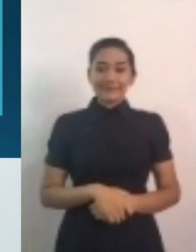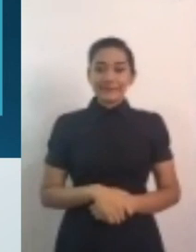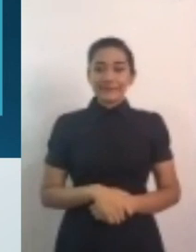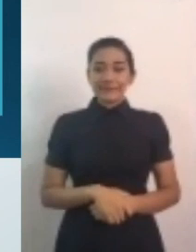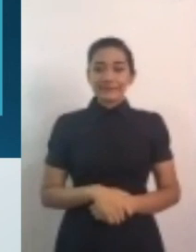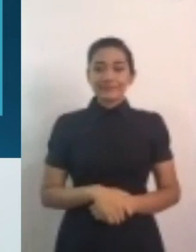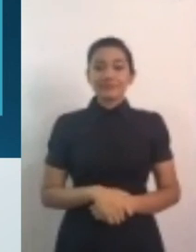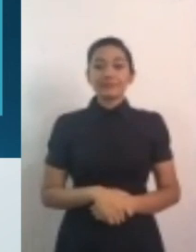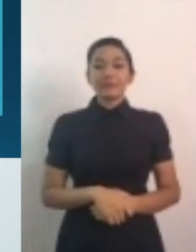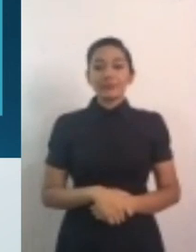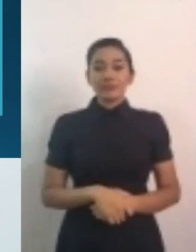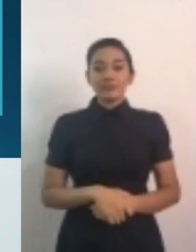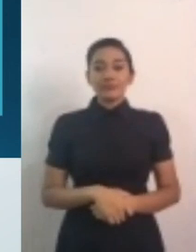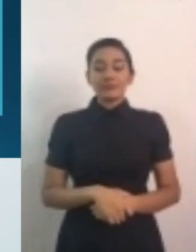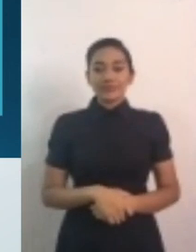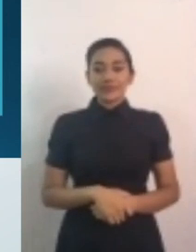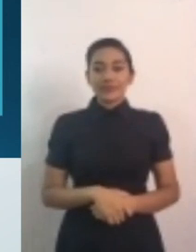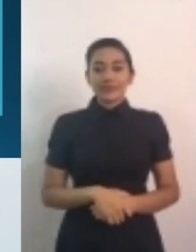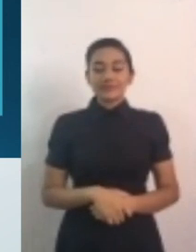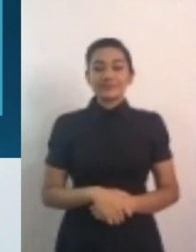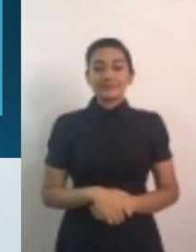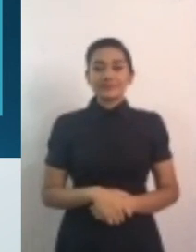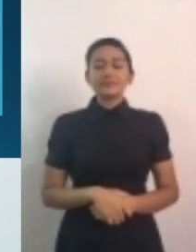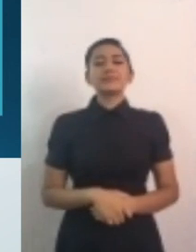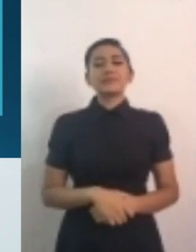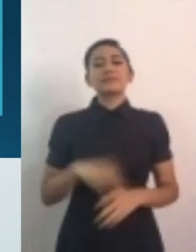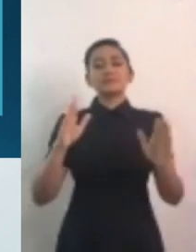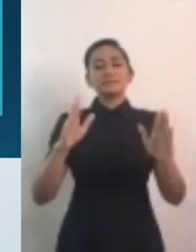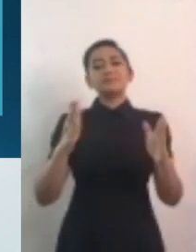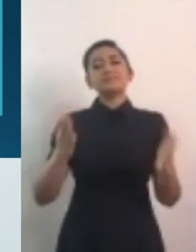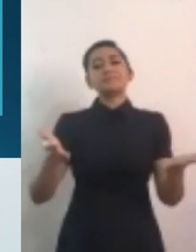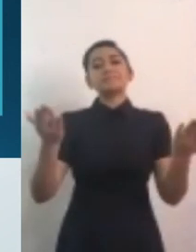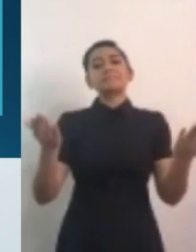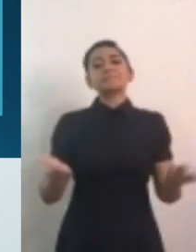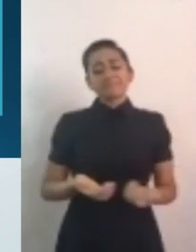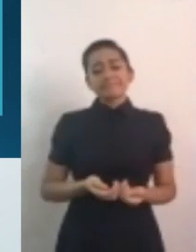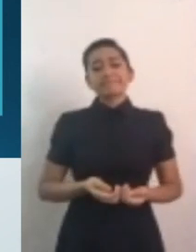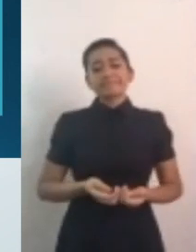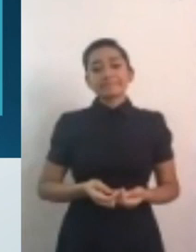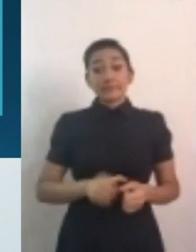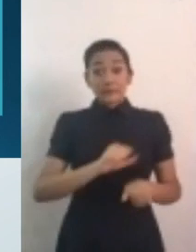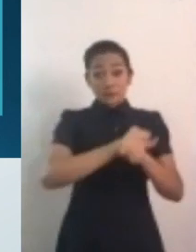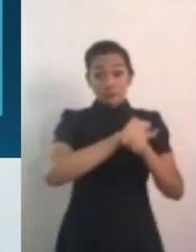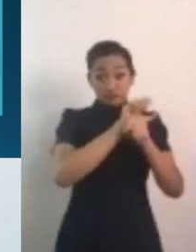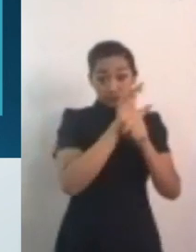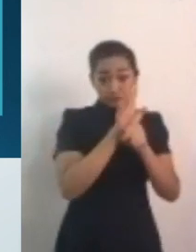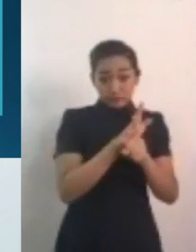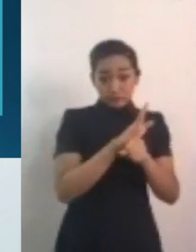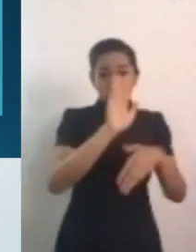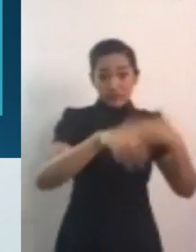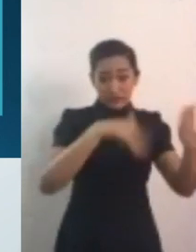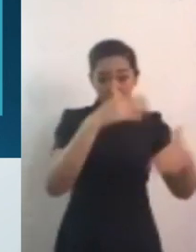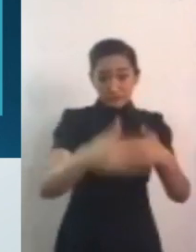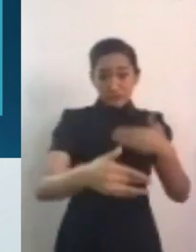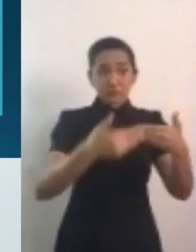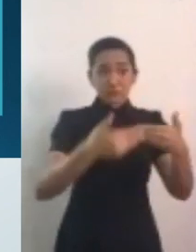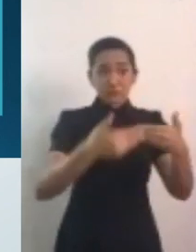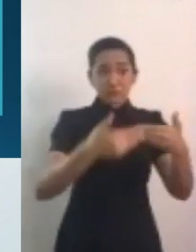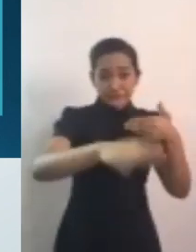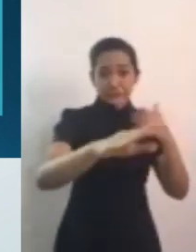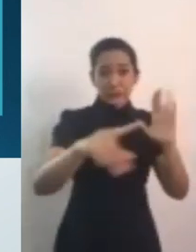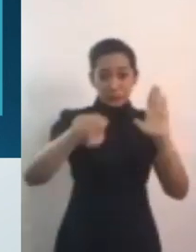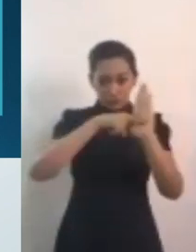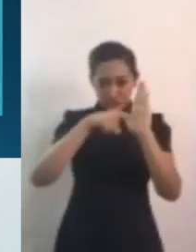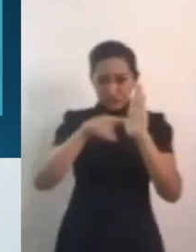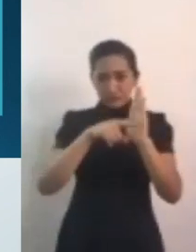¿Hay algunas consecuencias positivas? Bueno, sí, hay gente que se recupera después del estrés y resulta que no solo se recupera,